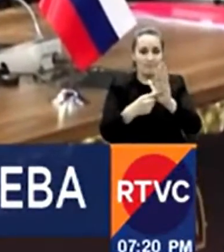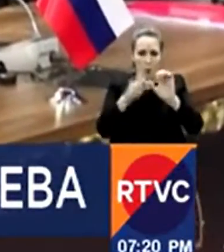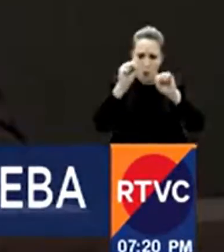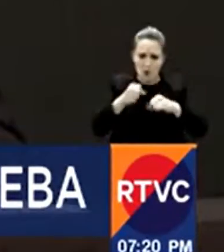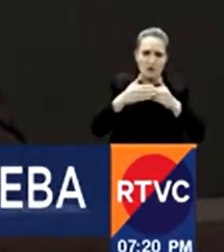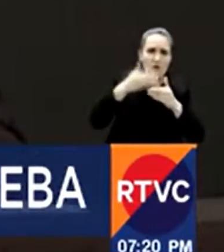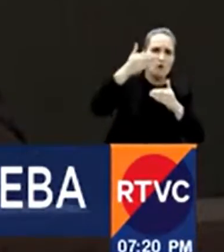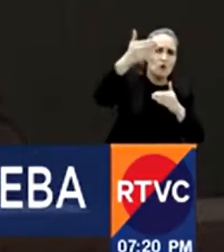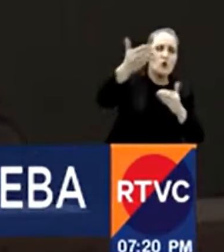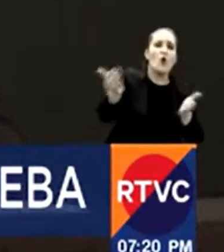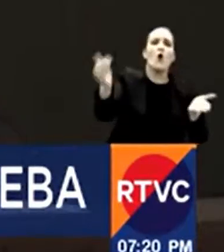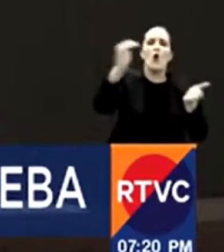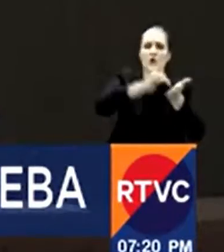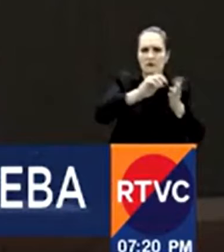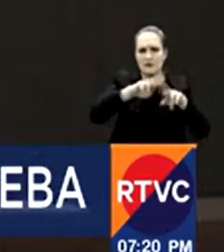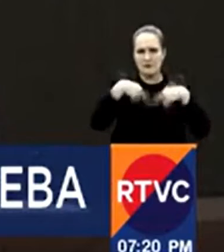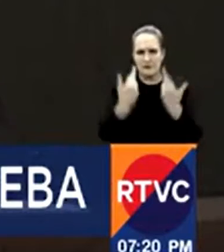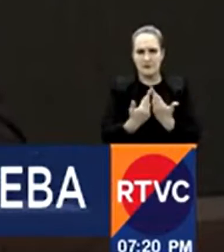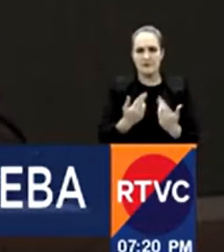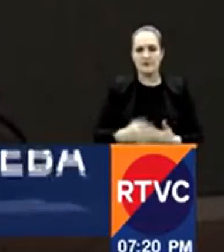mayor envergadura.